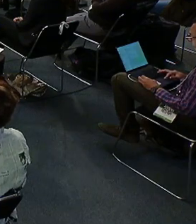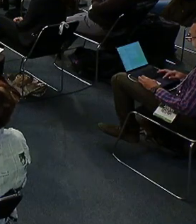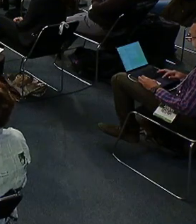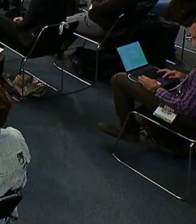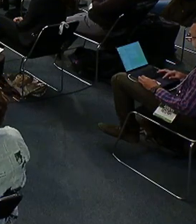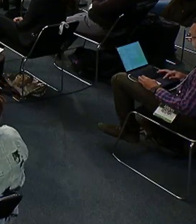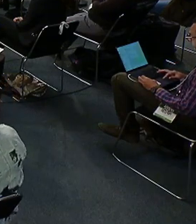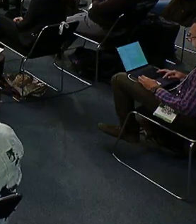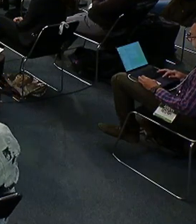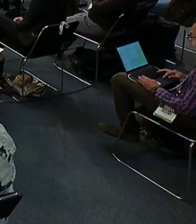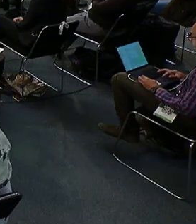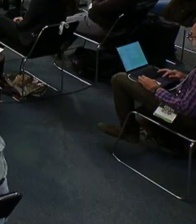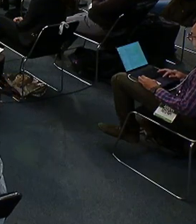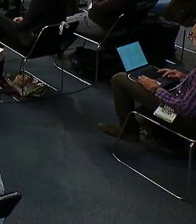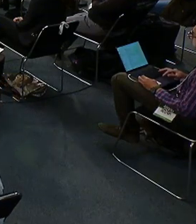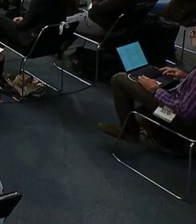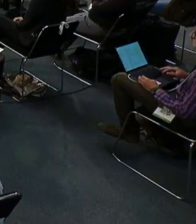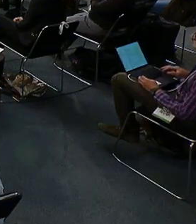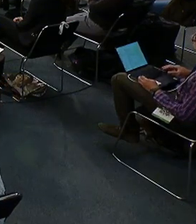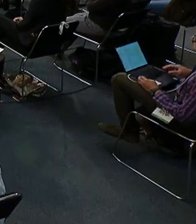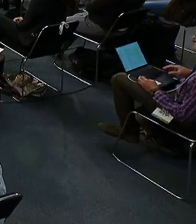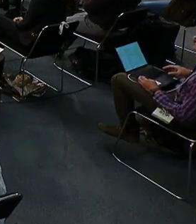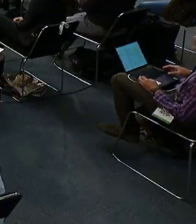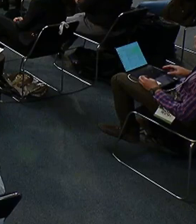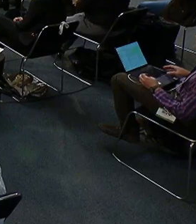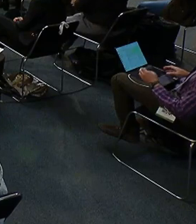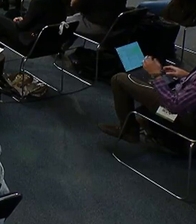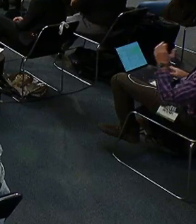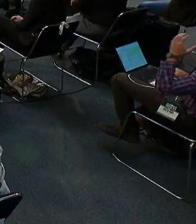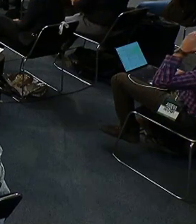y también vas a poner, porque hay que…